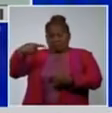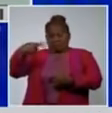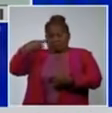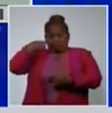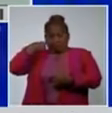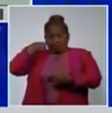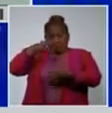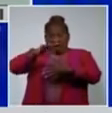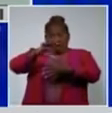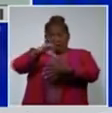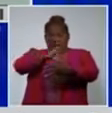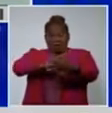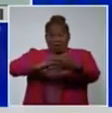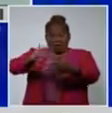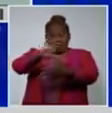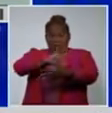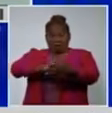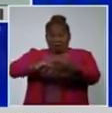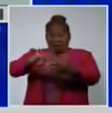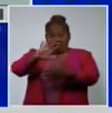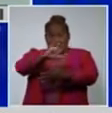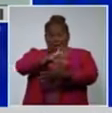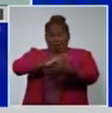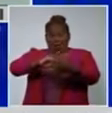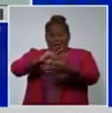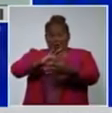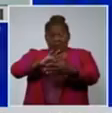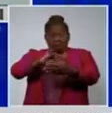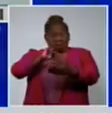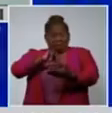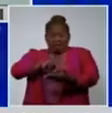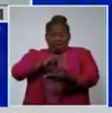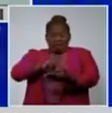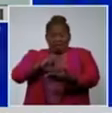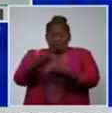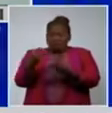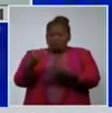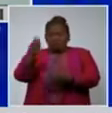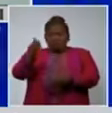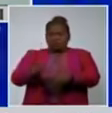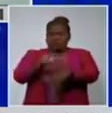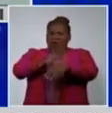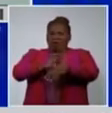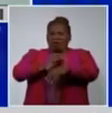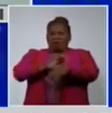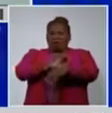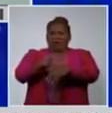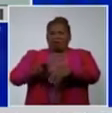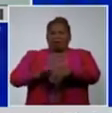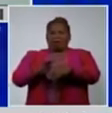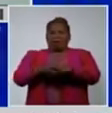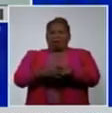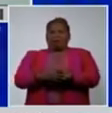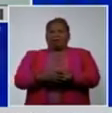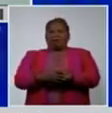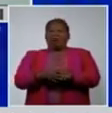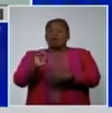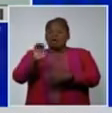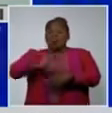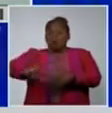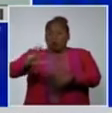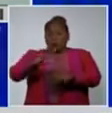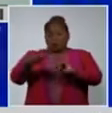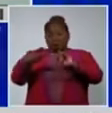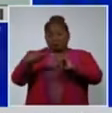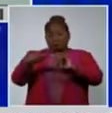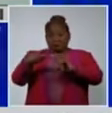es como el epicentro y sobre el que está por encima europa le siguen en segundo